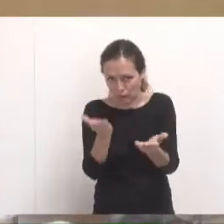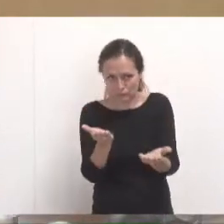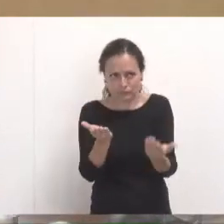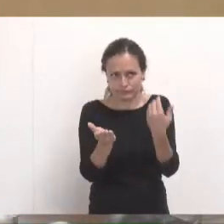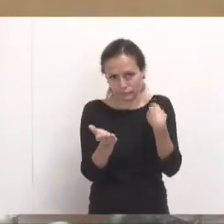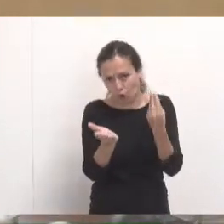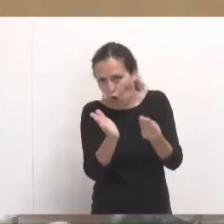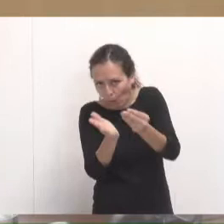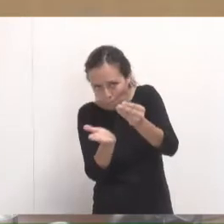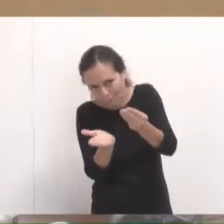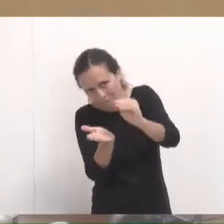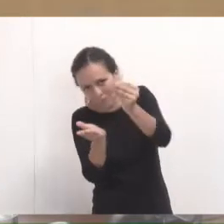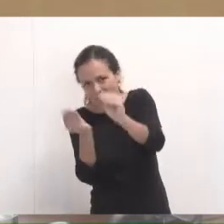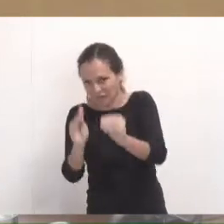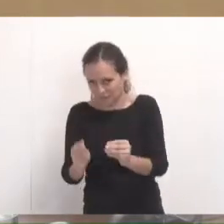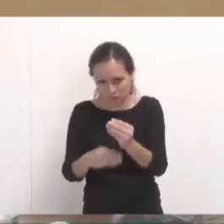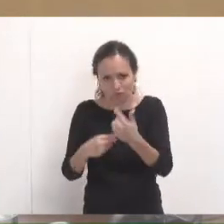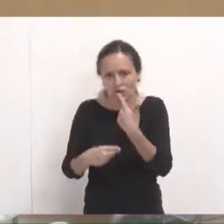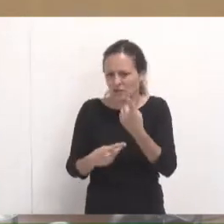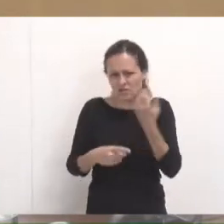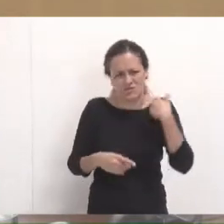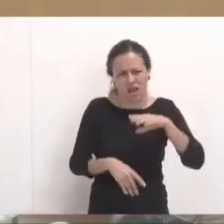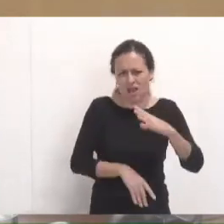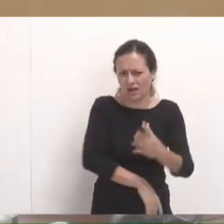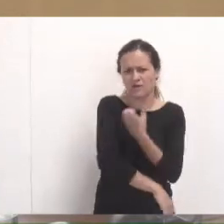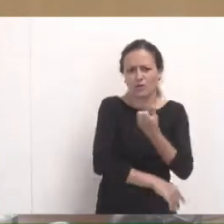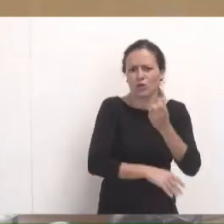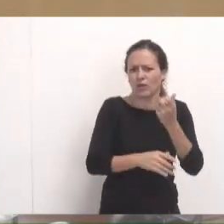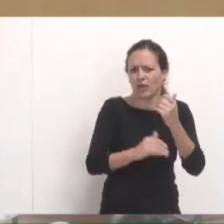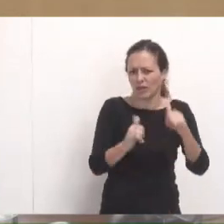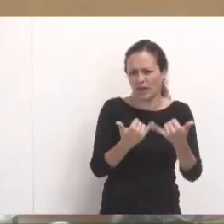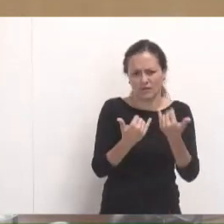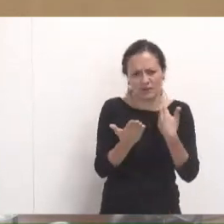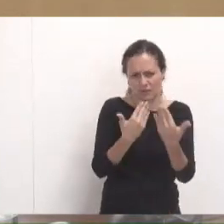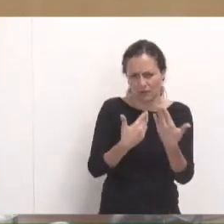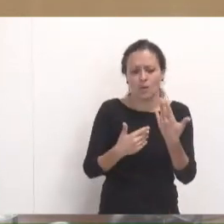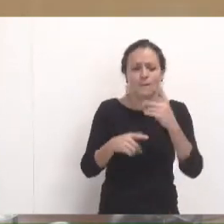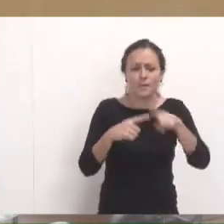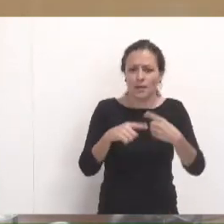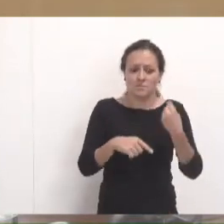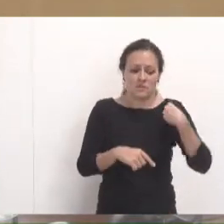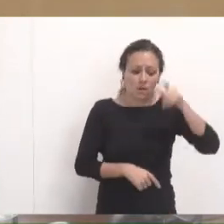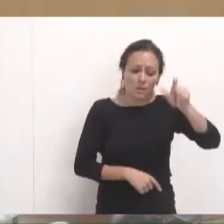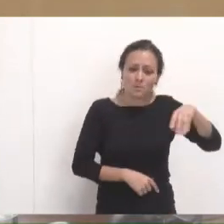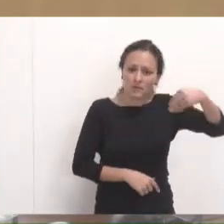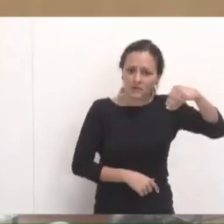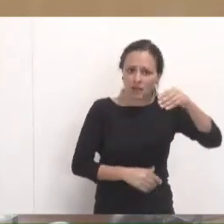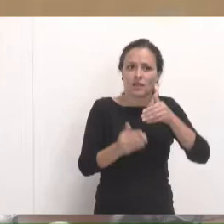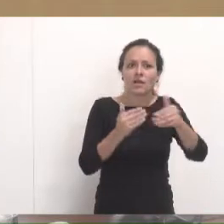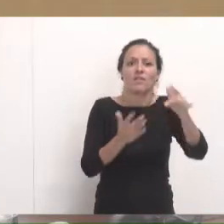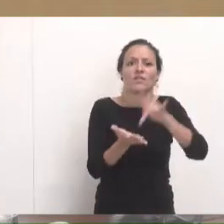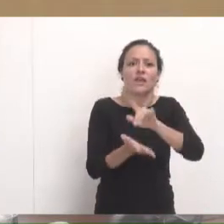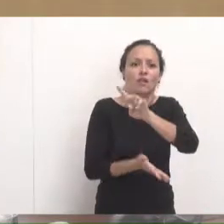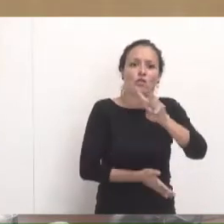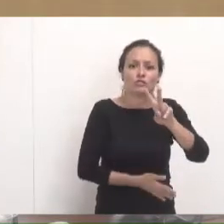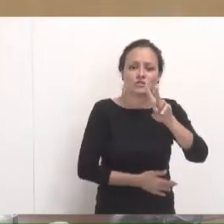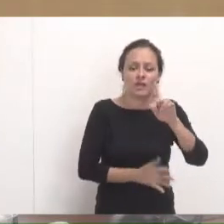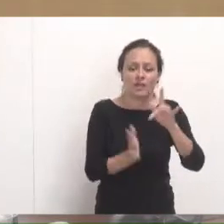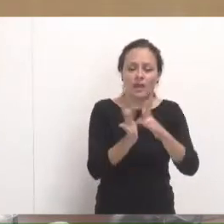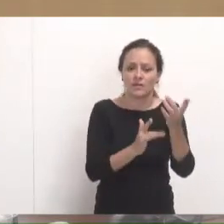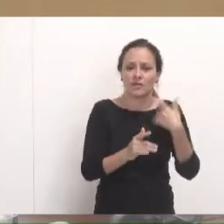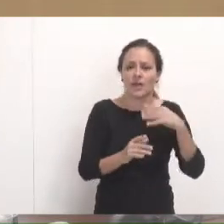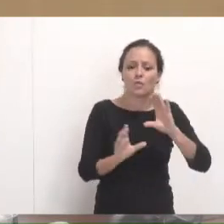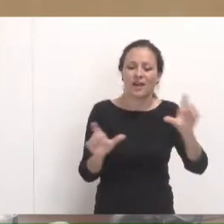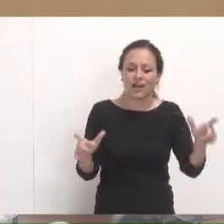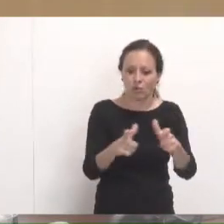está haciendo desde el propio Cabildo Insular de Tenerife. Como lo ha dicho el presidente, el 12 de abril se va a convocar ese SIAT. En ese SIAT se van a poner varios elementos. Por un